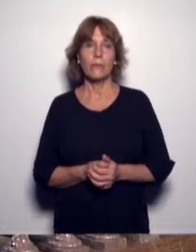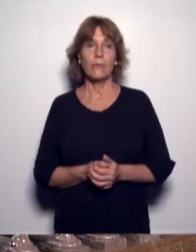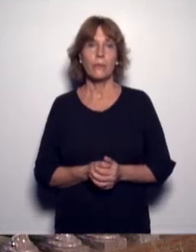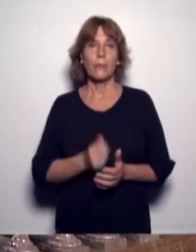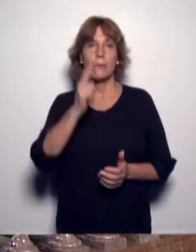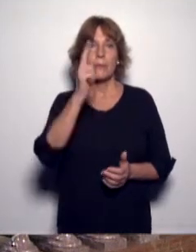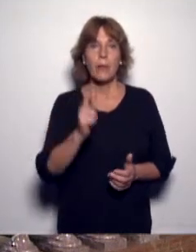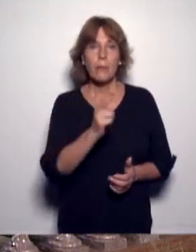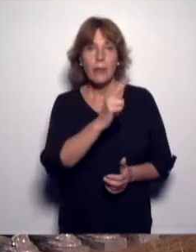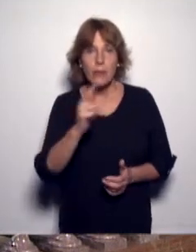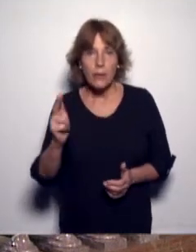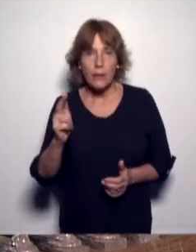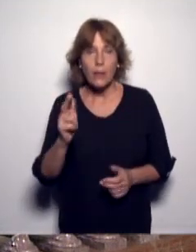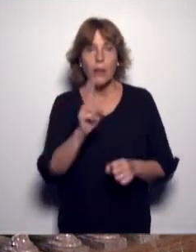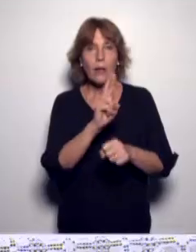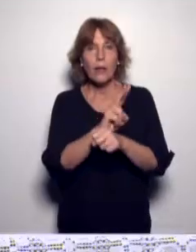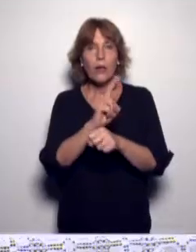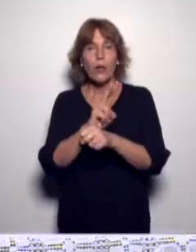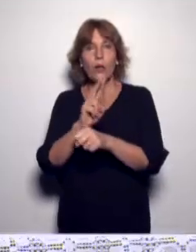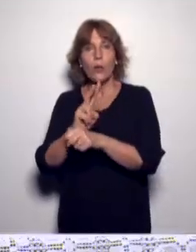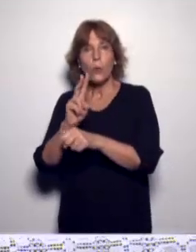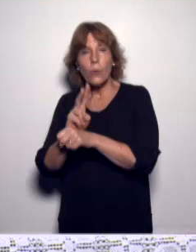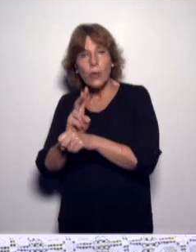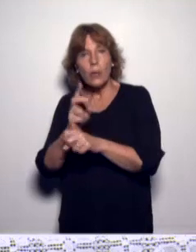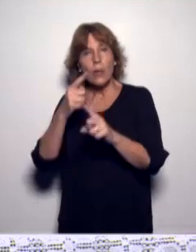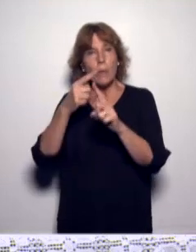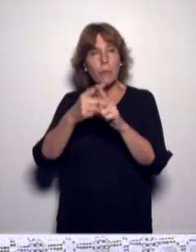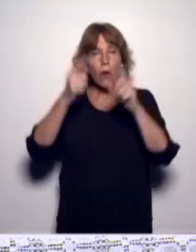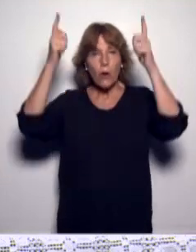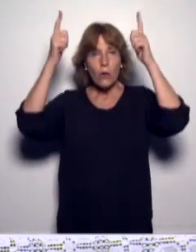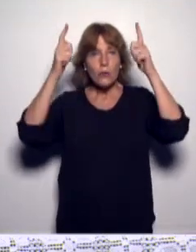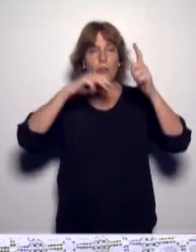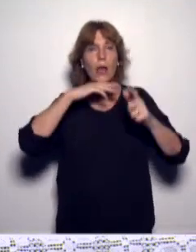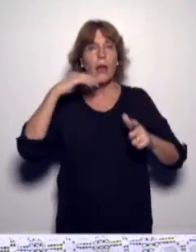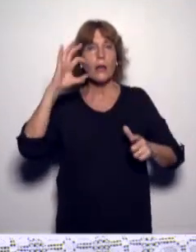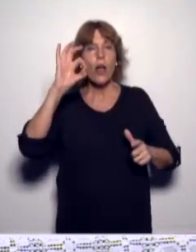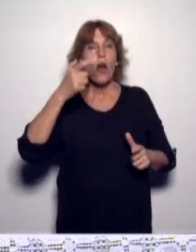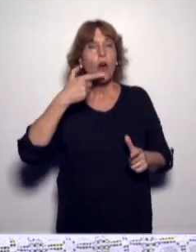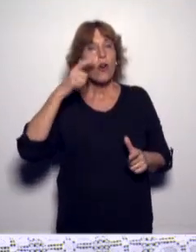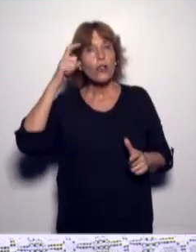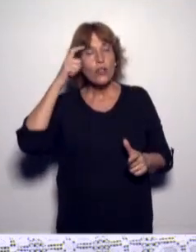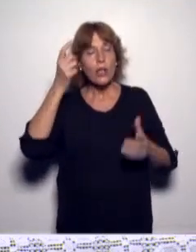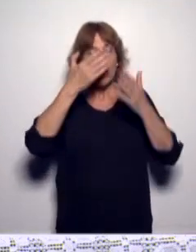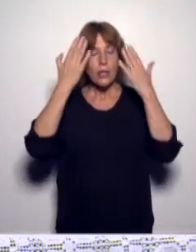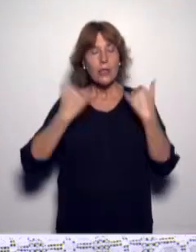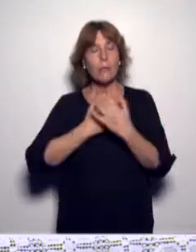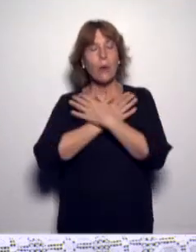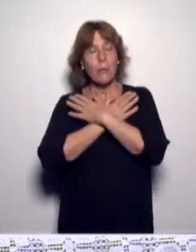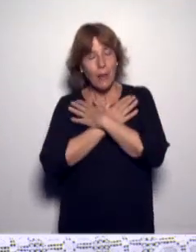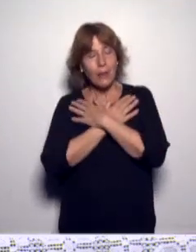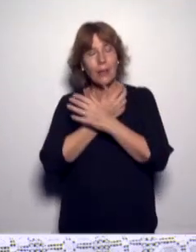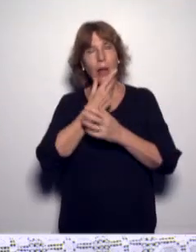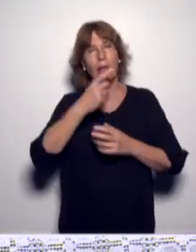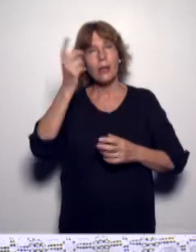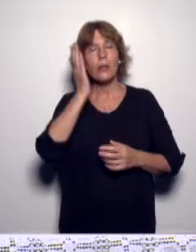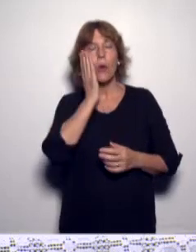Amén. Y los bendiga, los cuide, por intercesión de San José y de nuestra Madre Santísima, la Virgen, el Dios